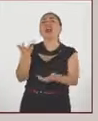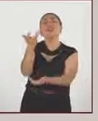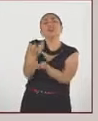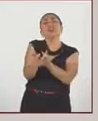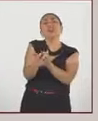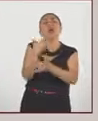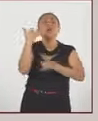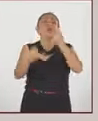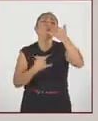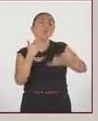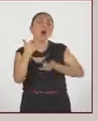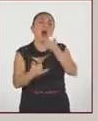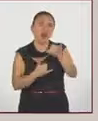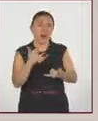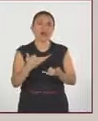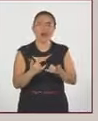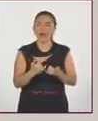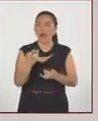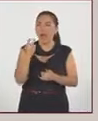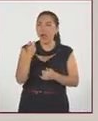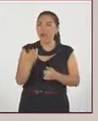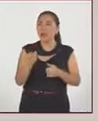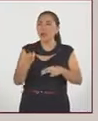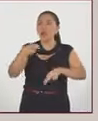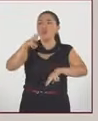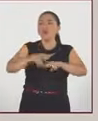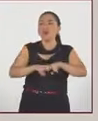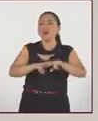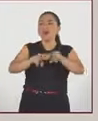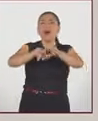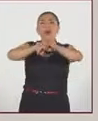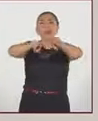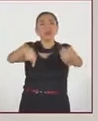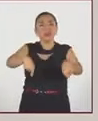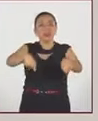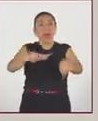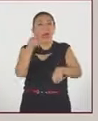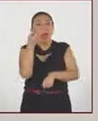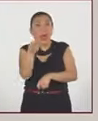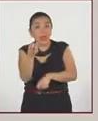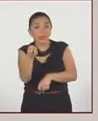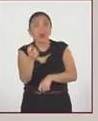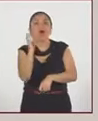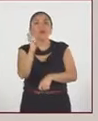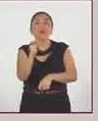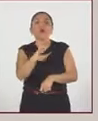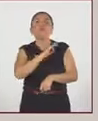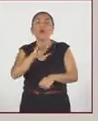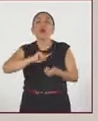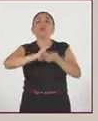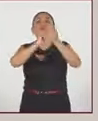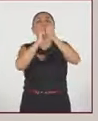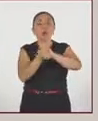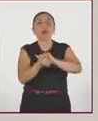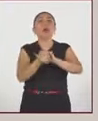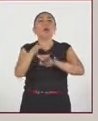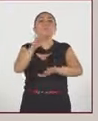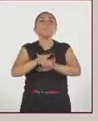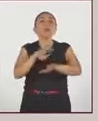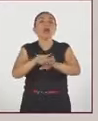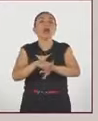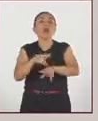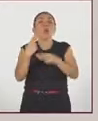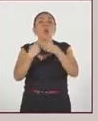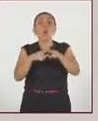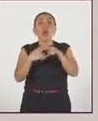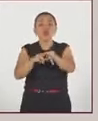están jugando. Esta posición que se forma es la que causa una anteversión femoral y torsión tibial, que si